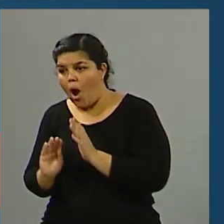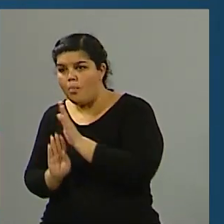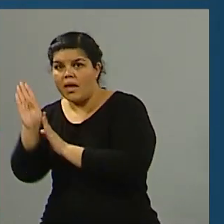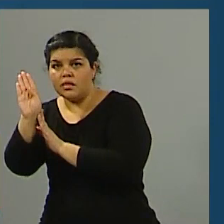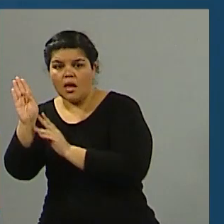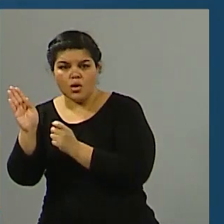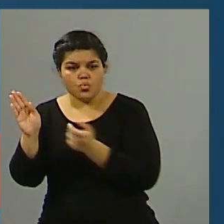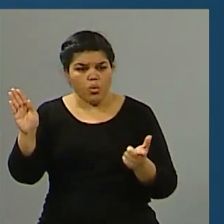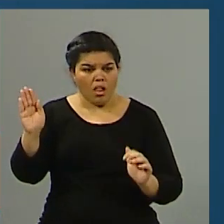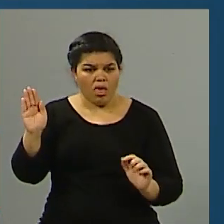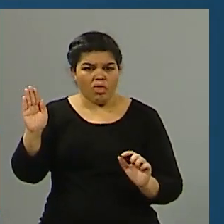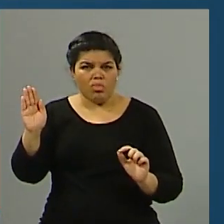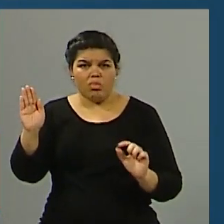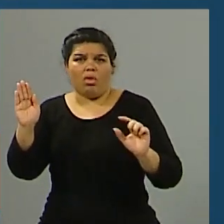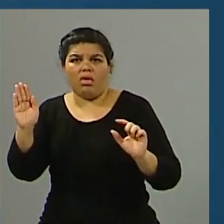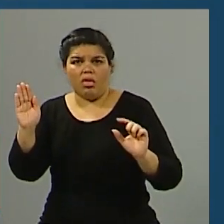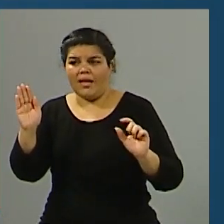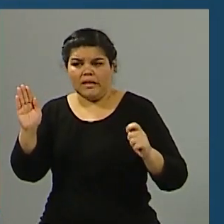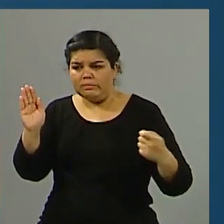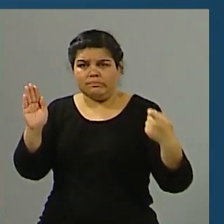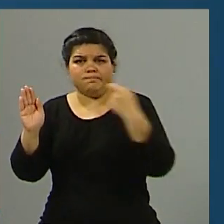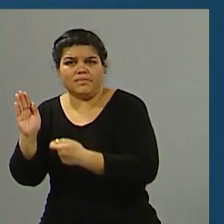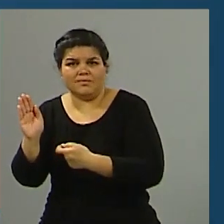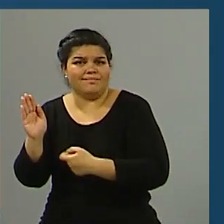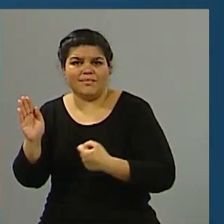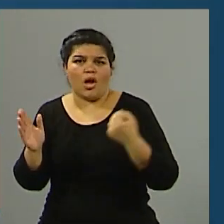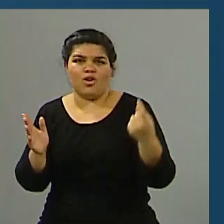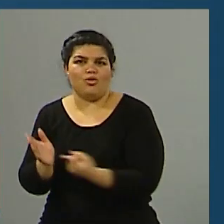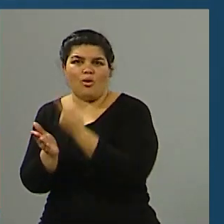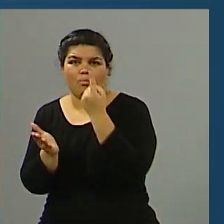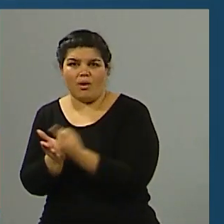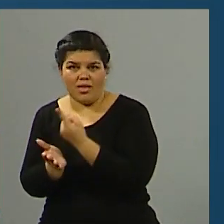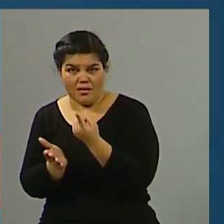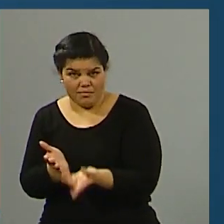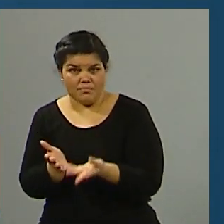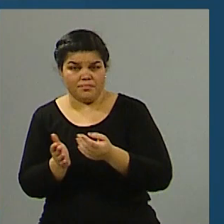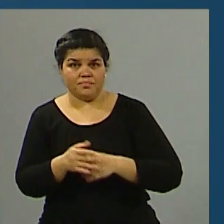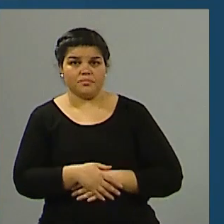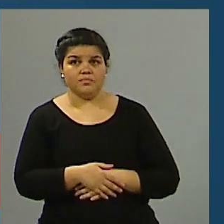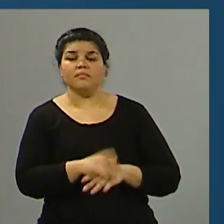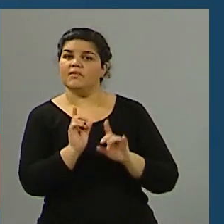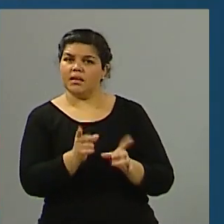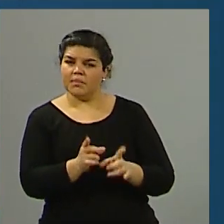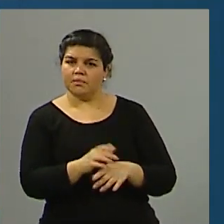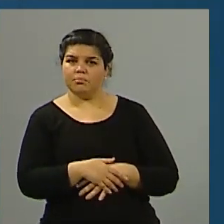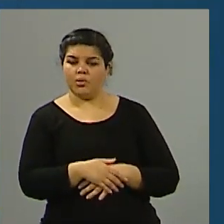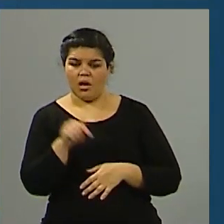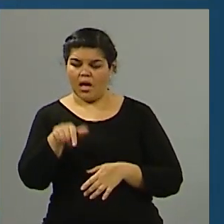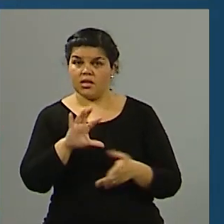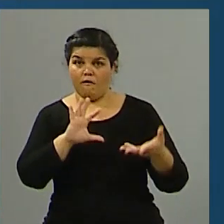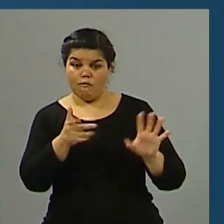meses. Mire, Claudia, le voy a dar un detalle. Normalmente cuando ocurren estas cosas, estos